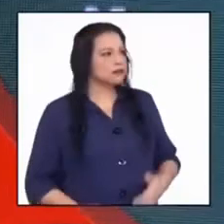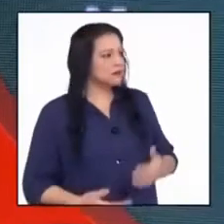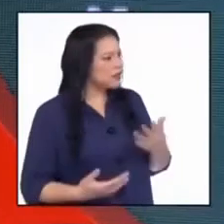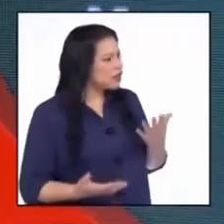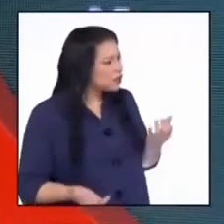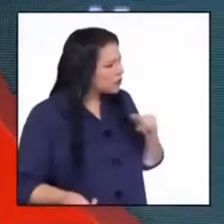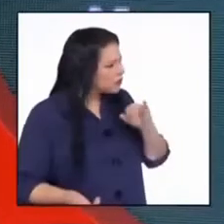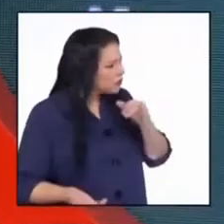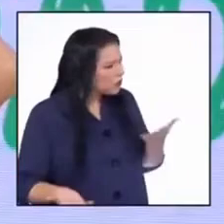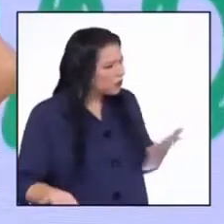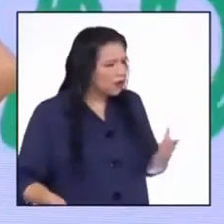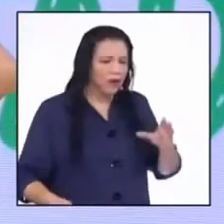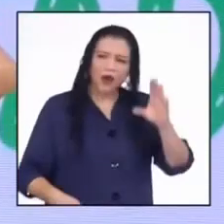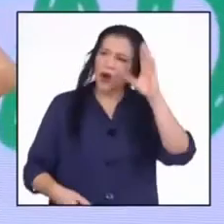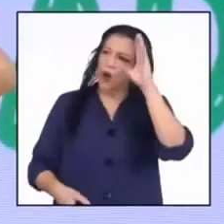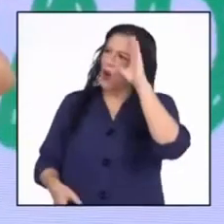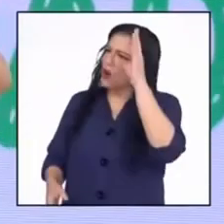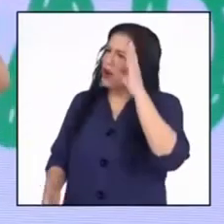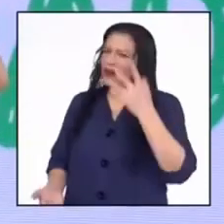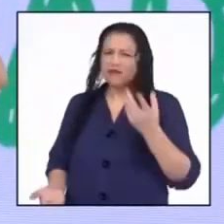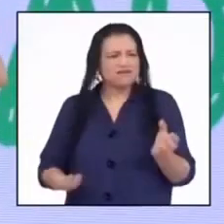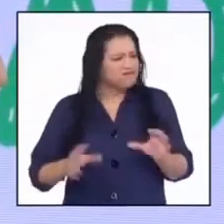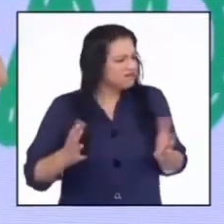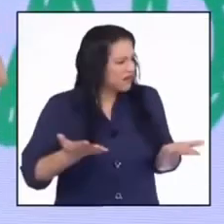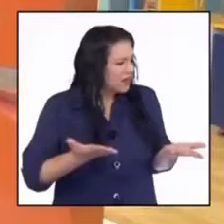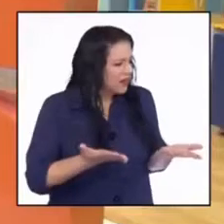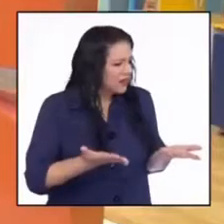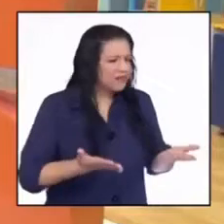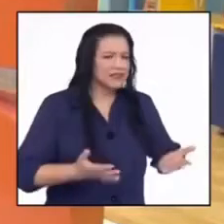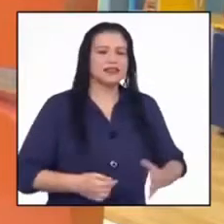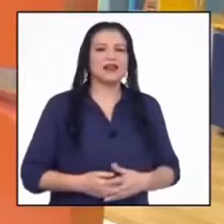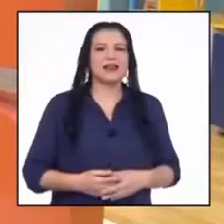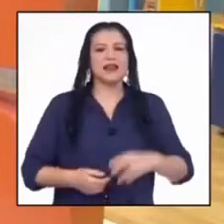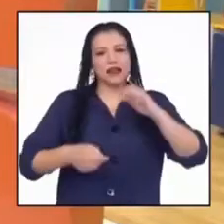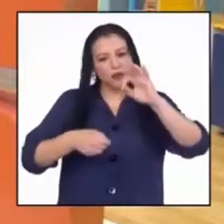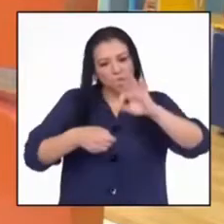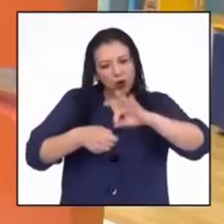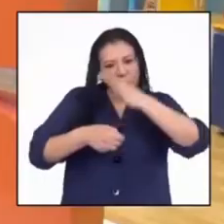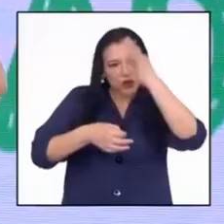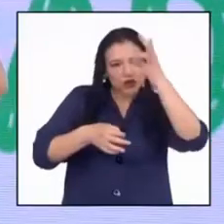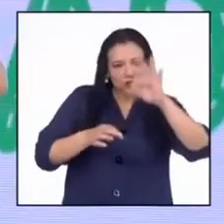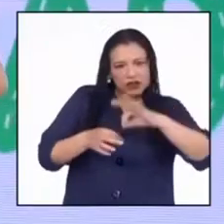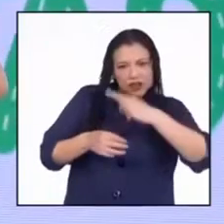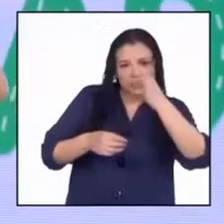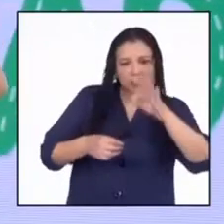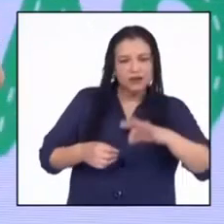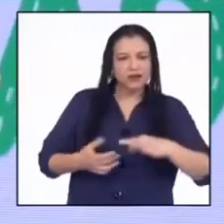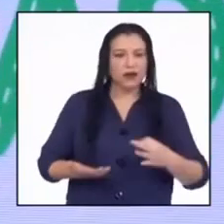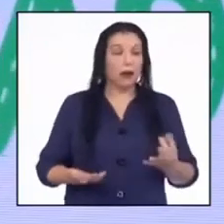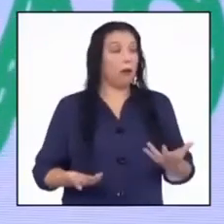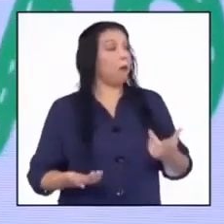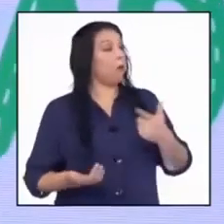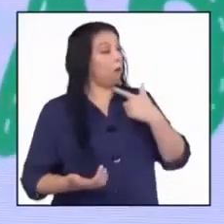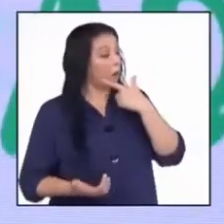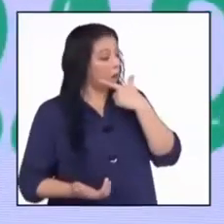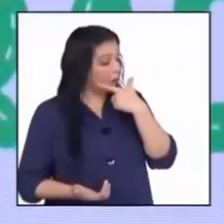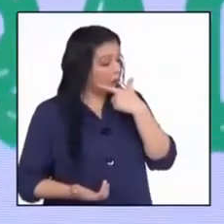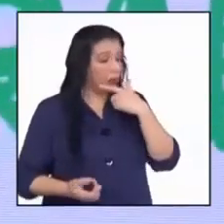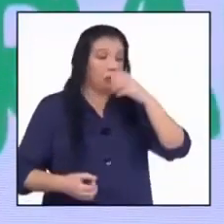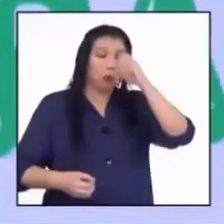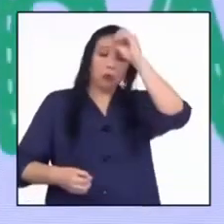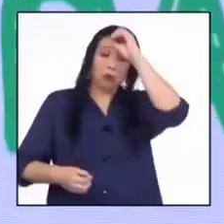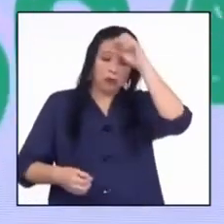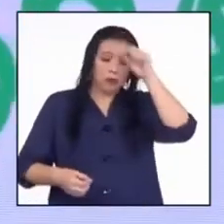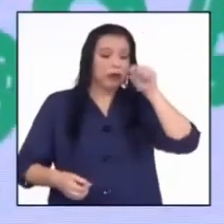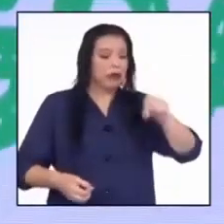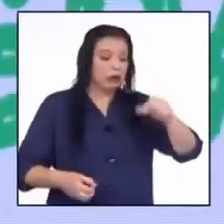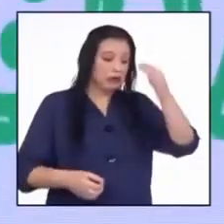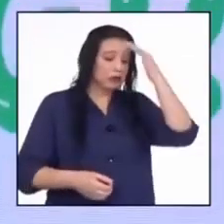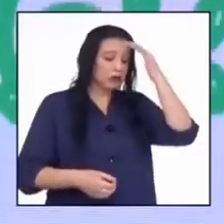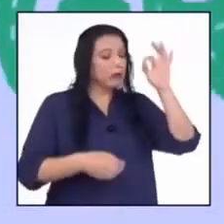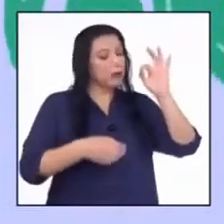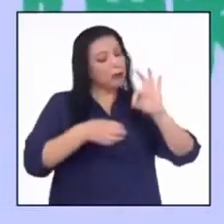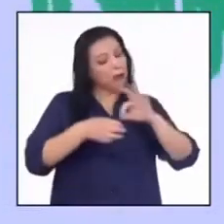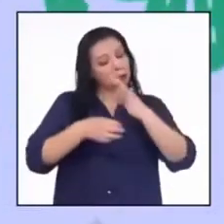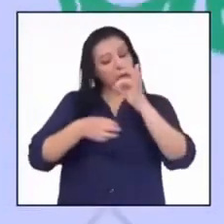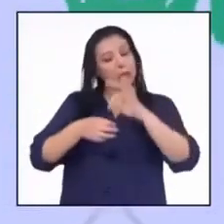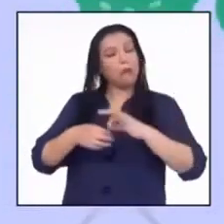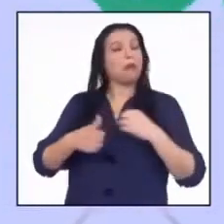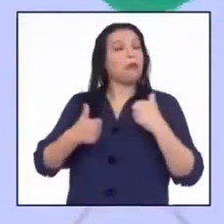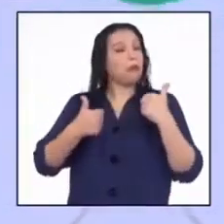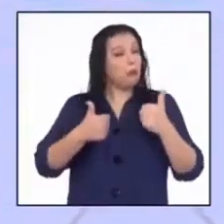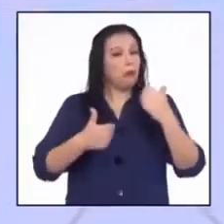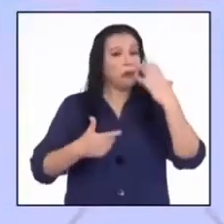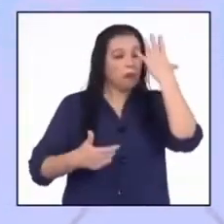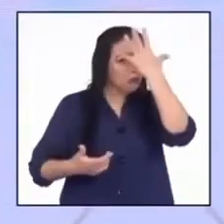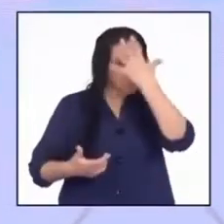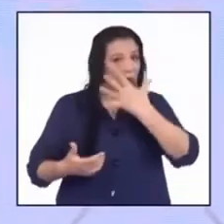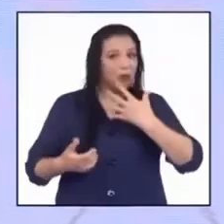Junior, Hola, Steph. ¿qué haces? Cosiendo. Ay, no sabía que cosías tan